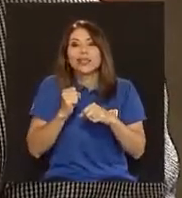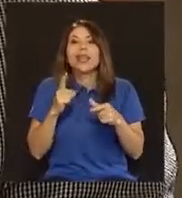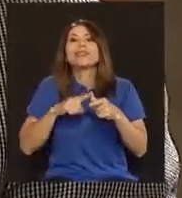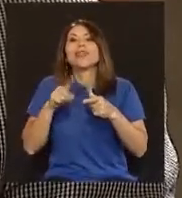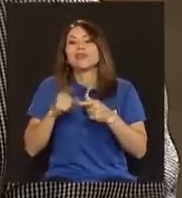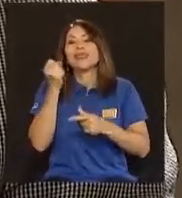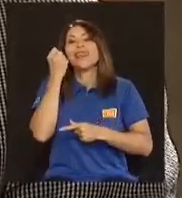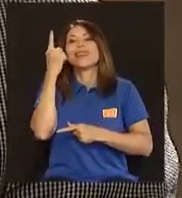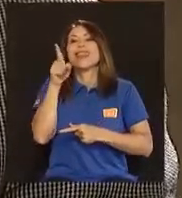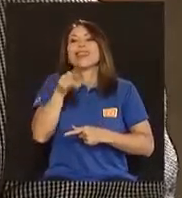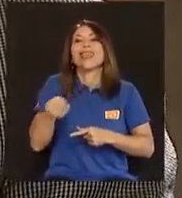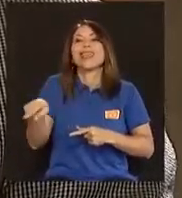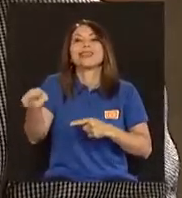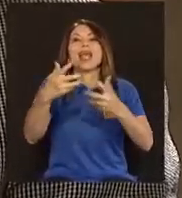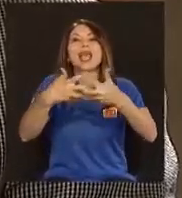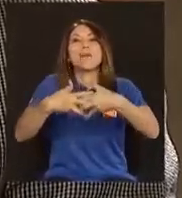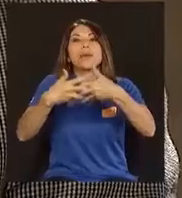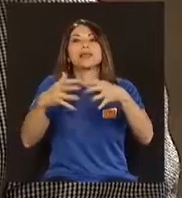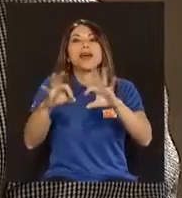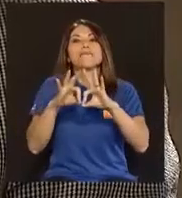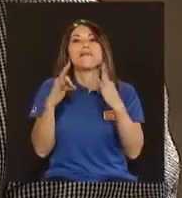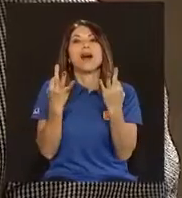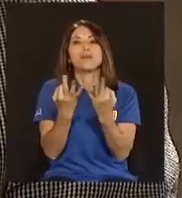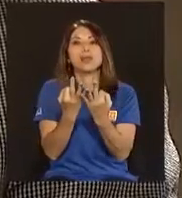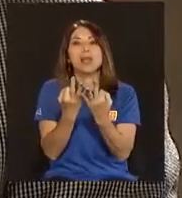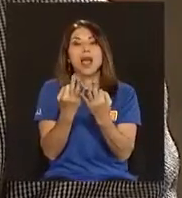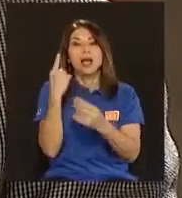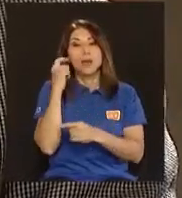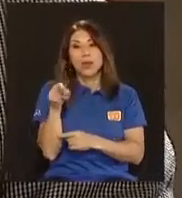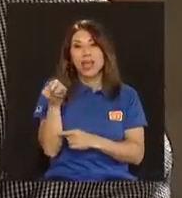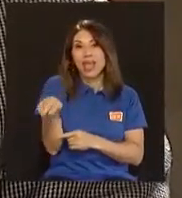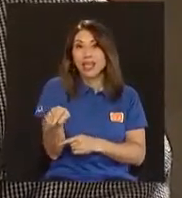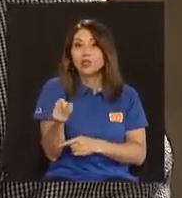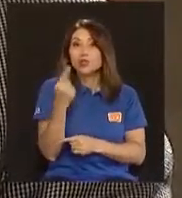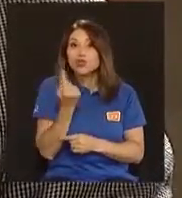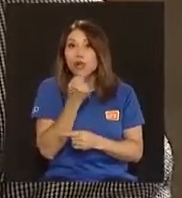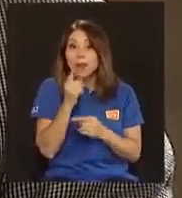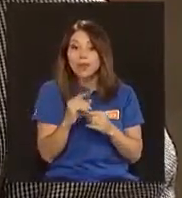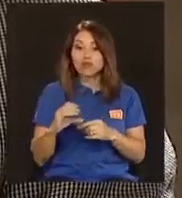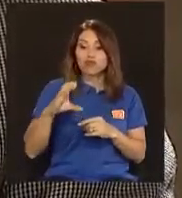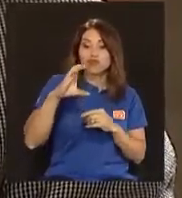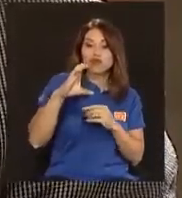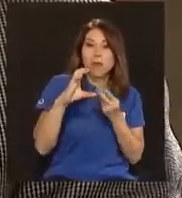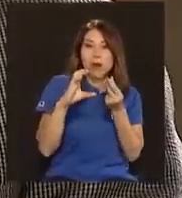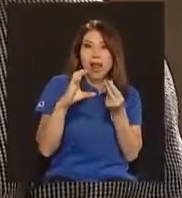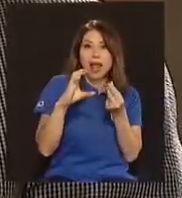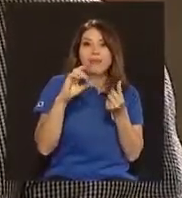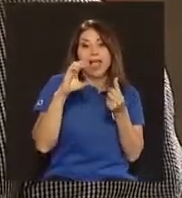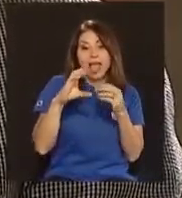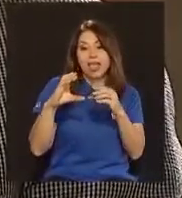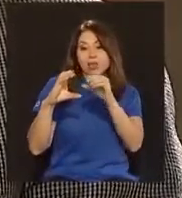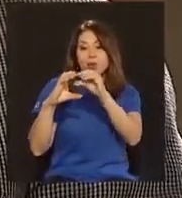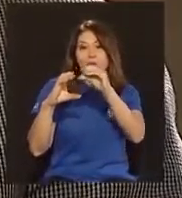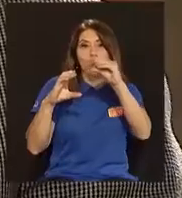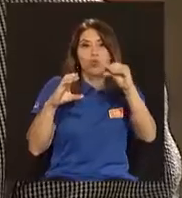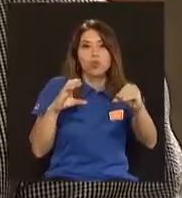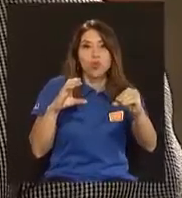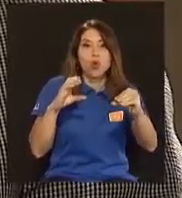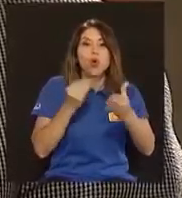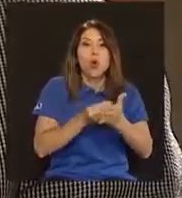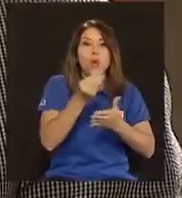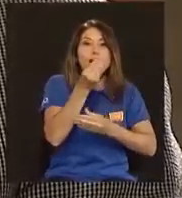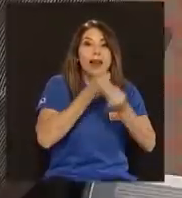cuentas es un solo flujo de caja, es un solo flujo de caja del cual sale el pago para el concentrado de las gallinas, el pago del suero para